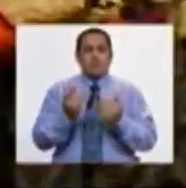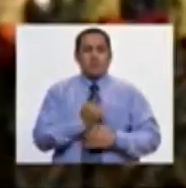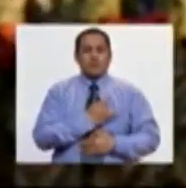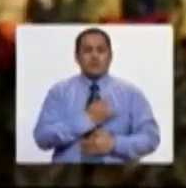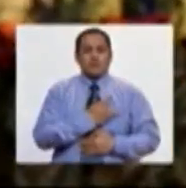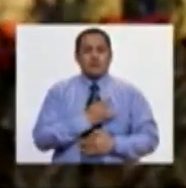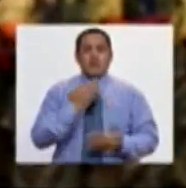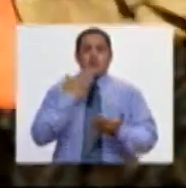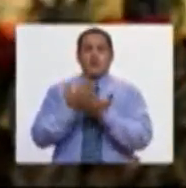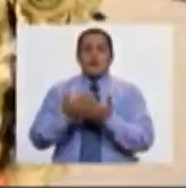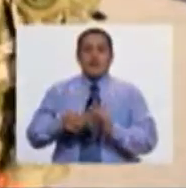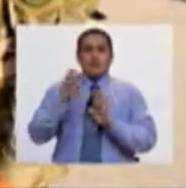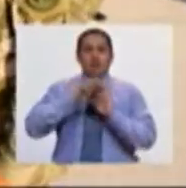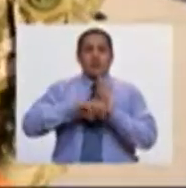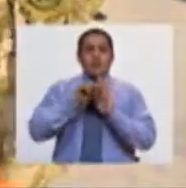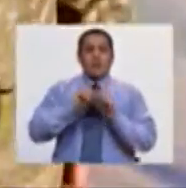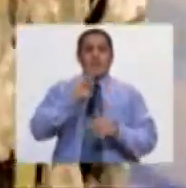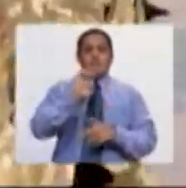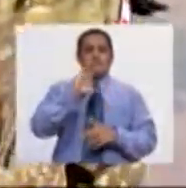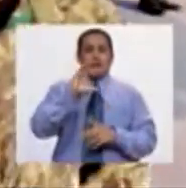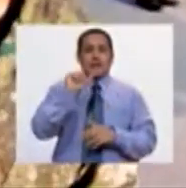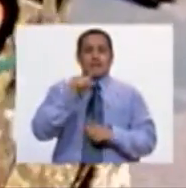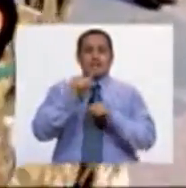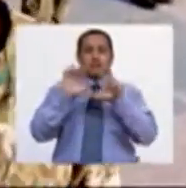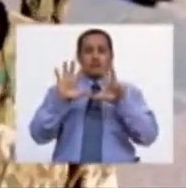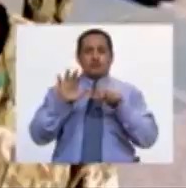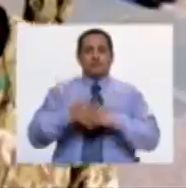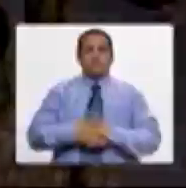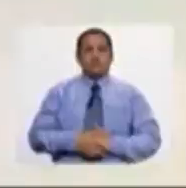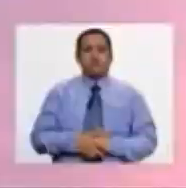o universitarias gracias al programa Beca 18.